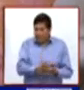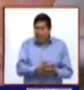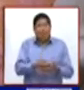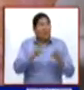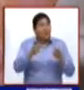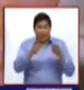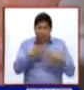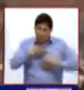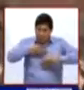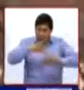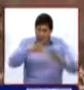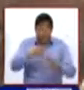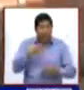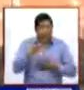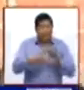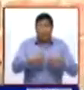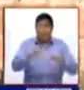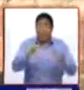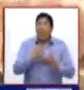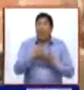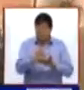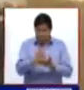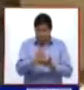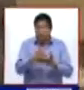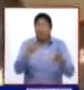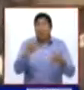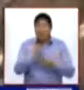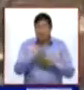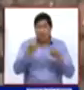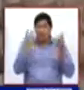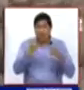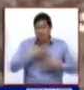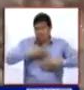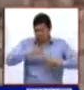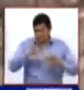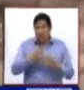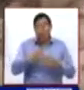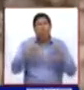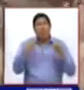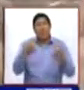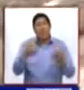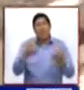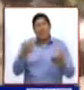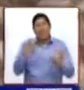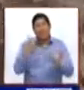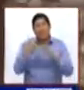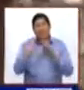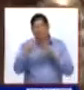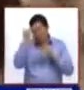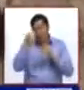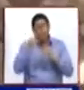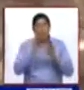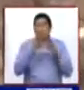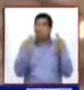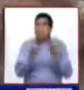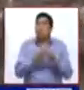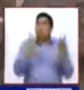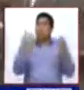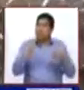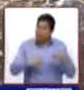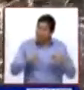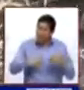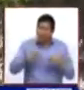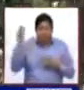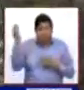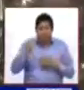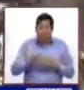Si ustedes gustan tal vez seguir ayudando, ella va a recibir con mucho gusto la ayuda que tengan que hacerle llegar, porque es una familia muy necesitada. Realidades